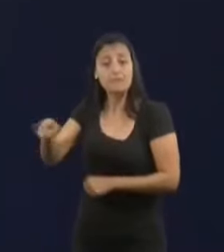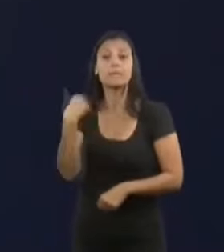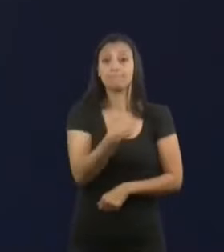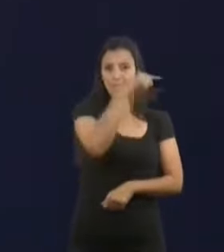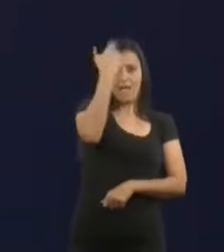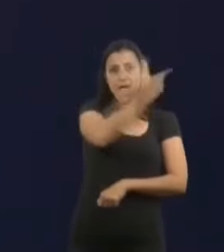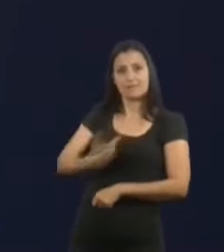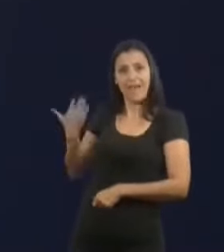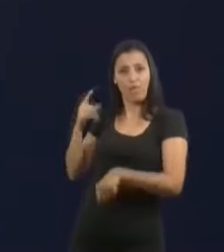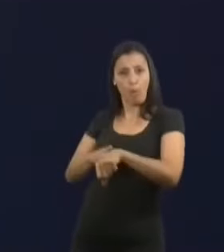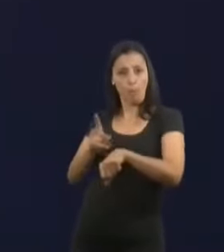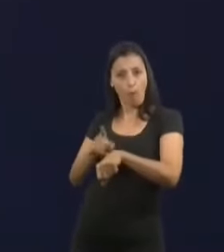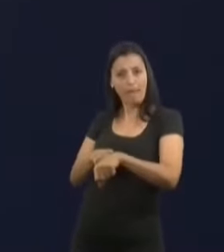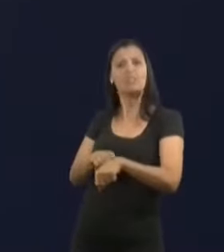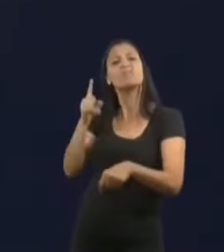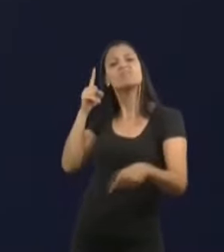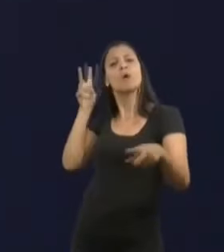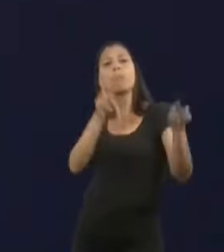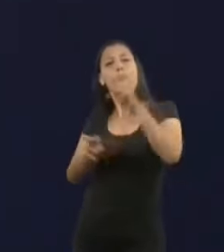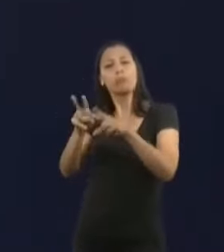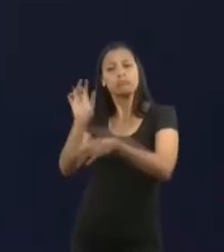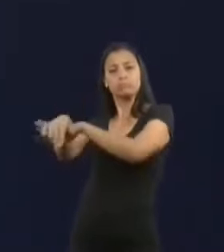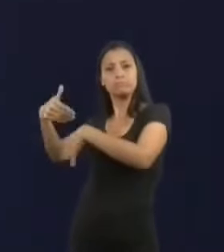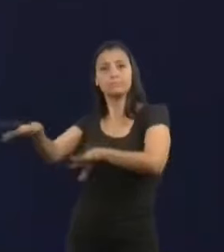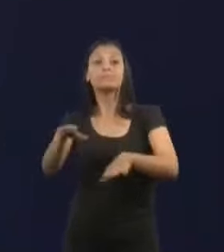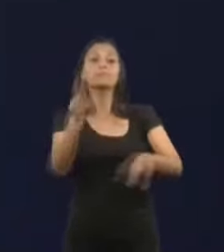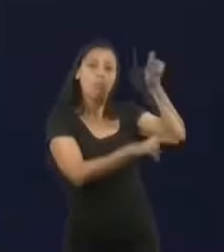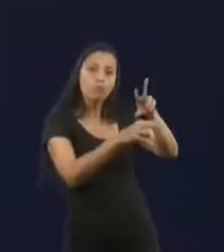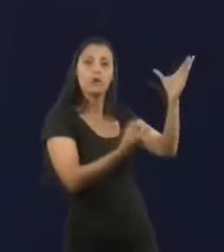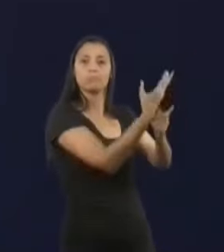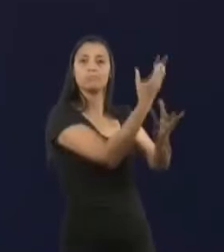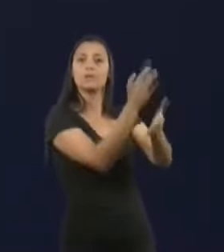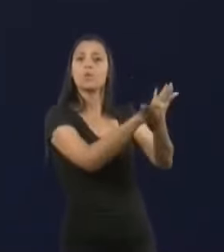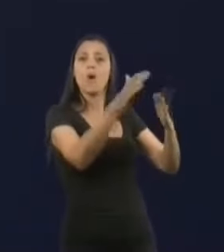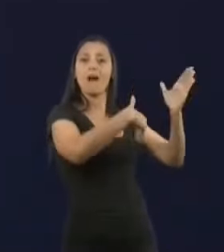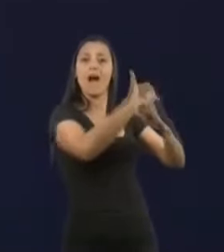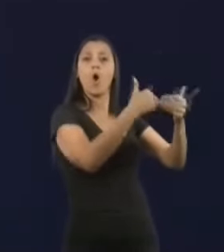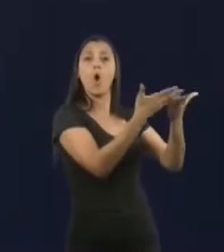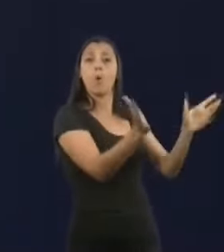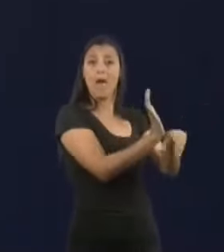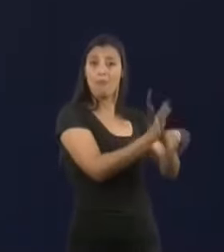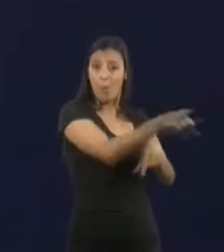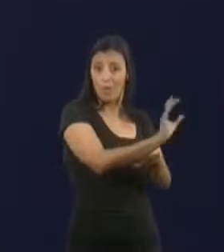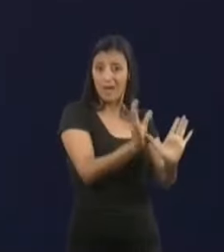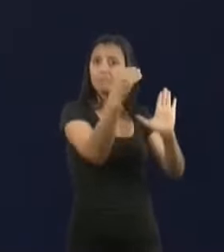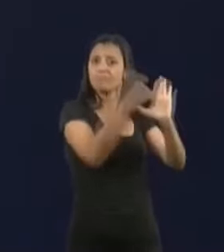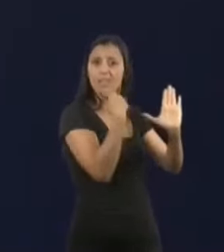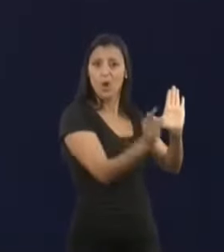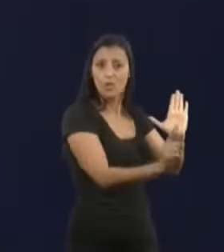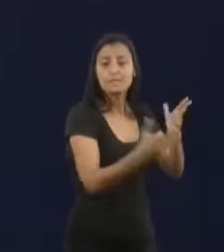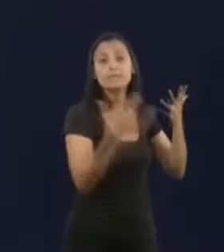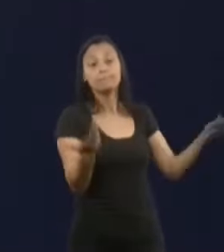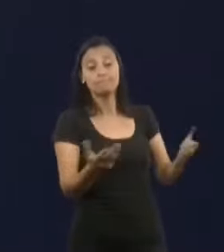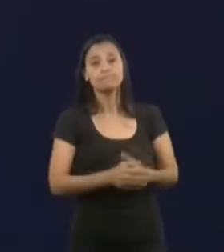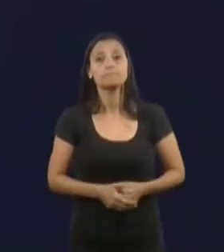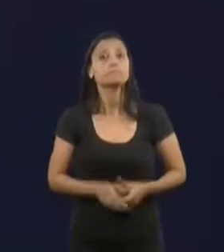en ese momento se dedicaba a hacer obras públicas cuyos cuyas funciones no estaban en sus estatutos eh